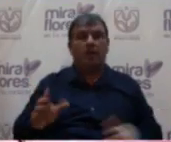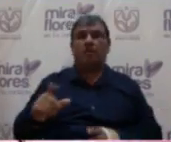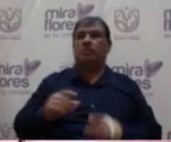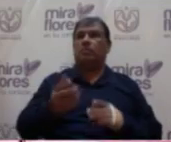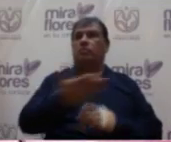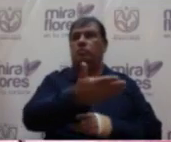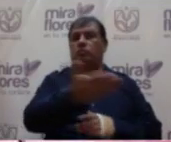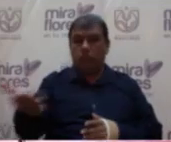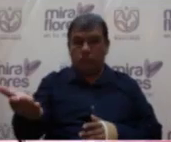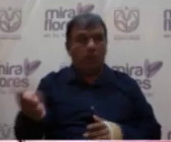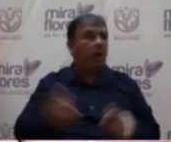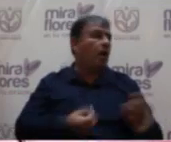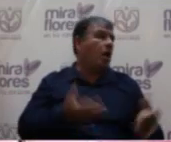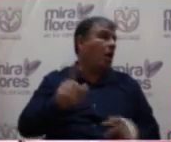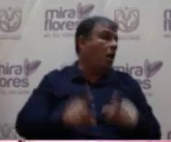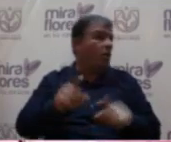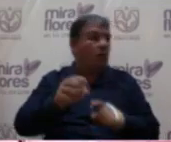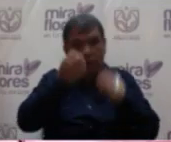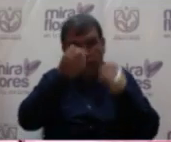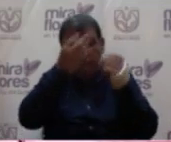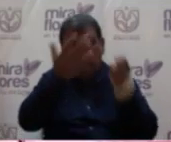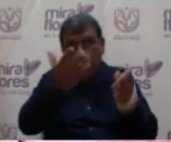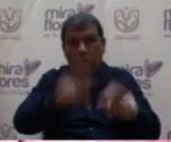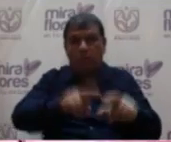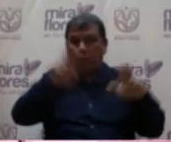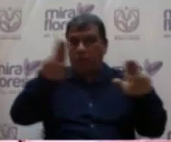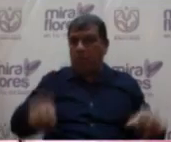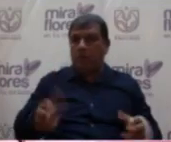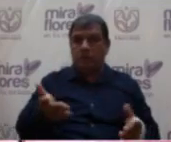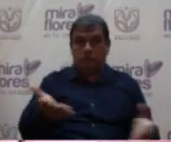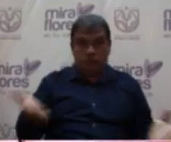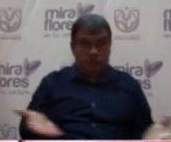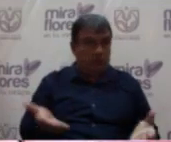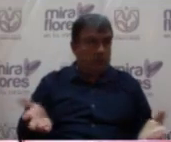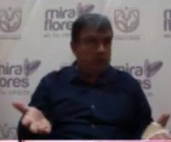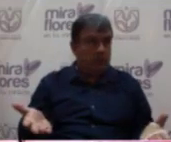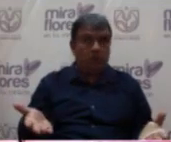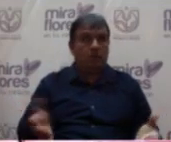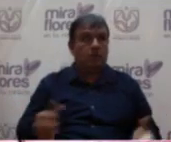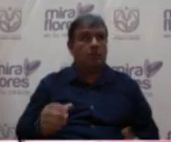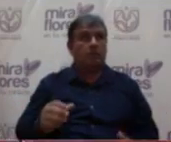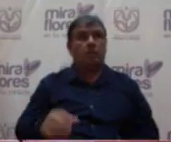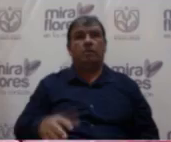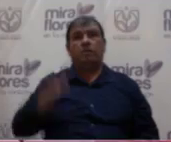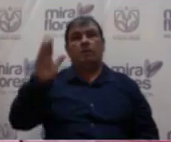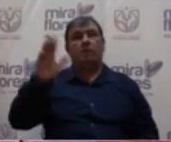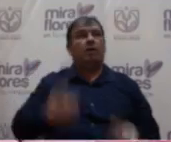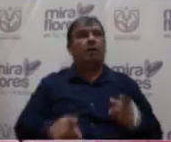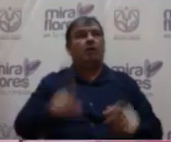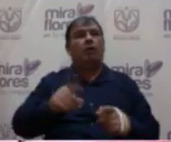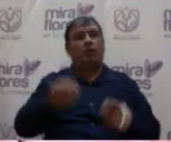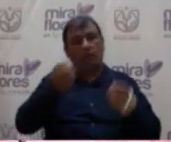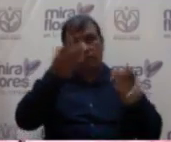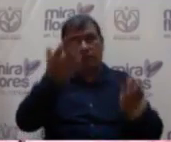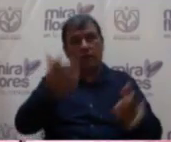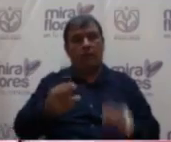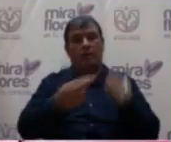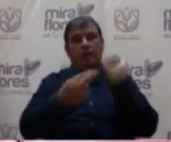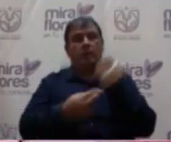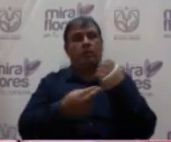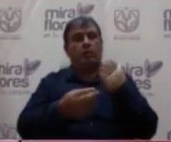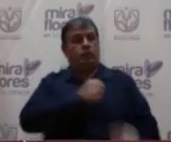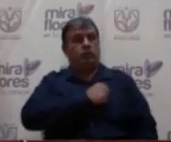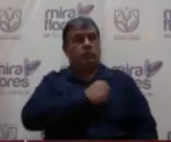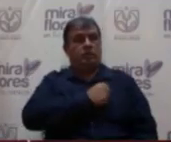intervenciones. ¿Algún informe en mesa, en sala? ¿Sí? ¿Algún informe? Sí. La regidora